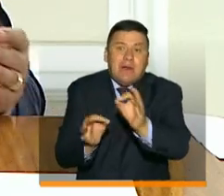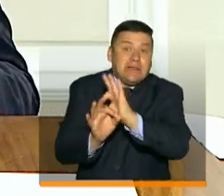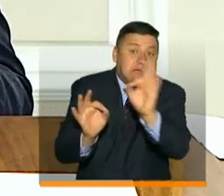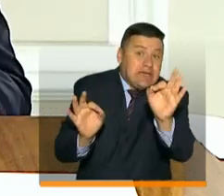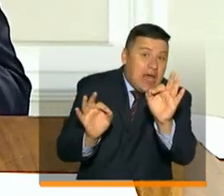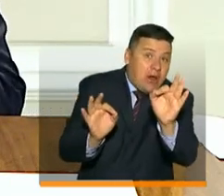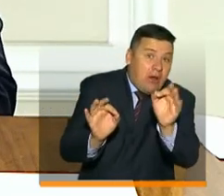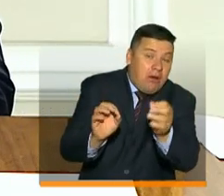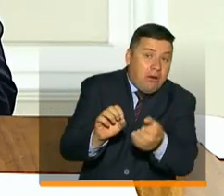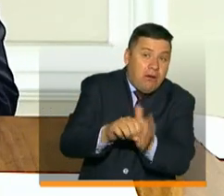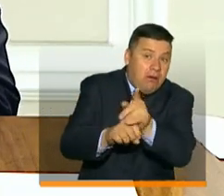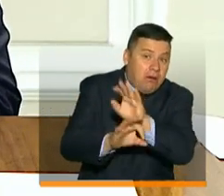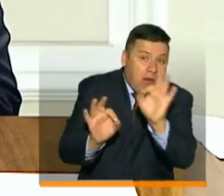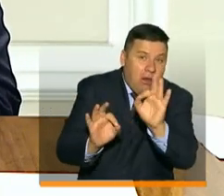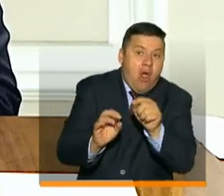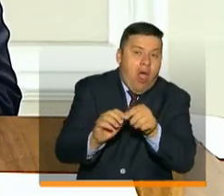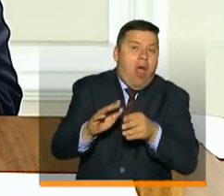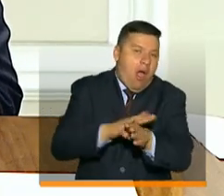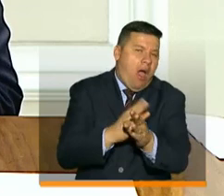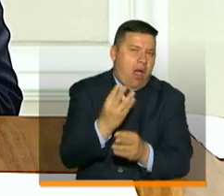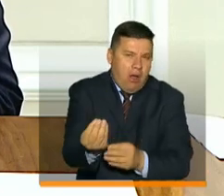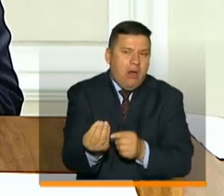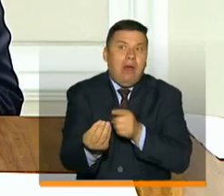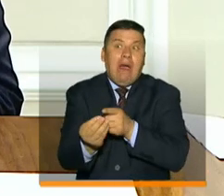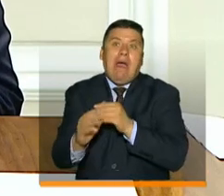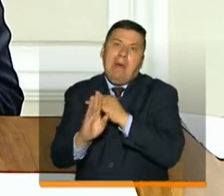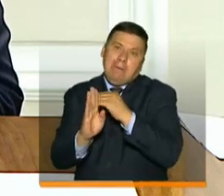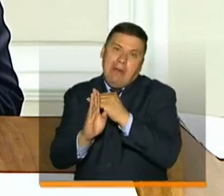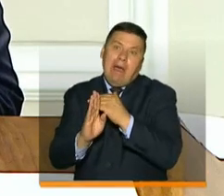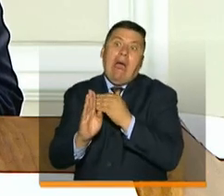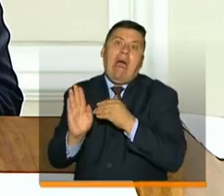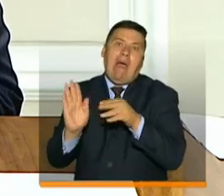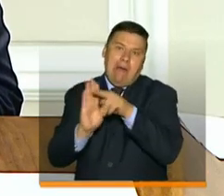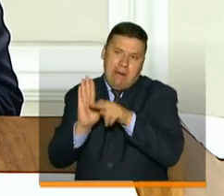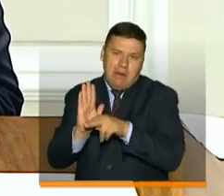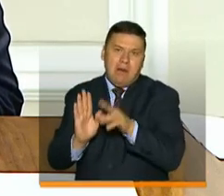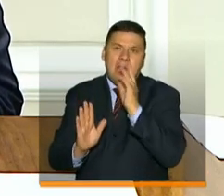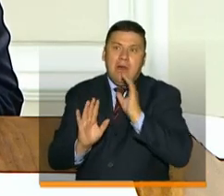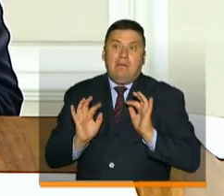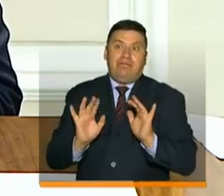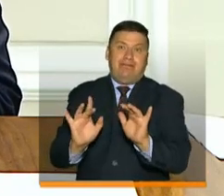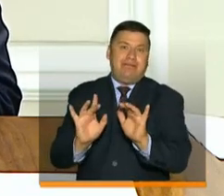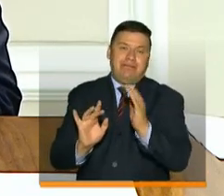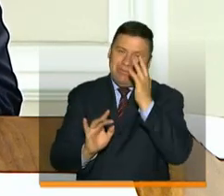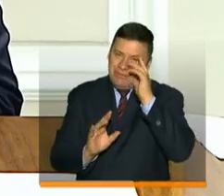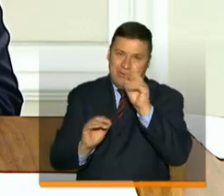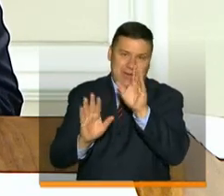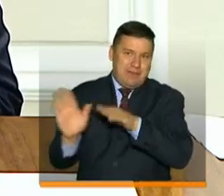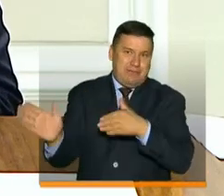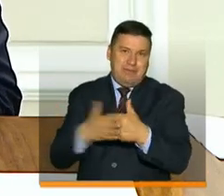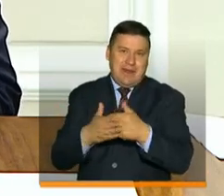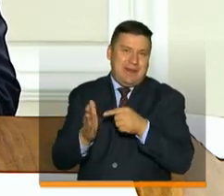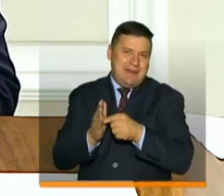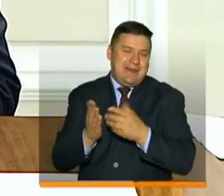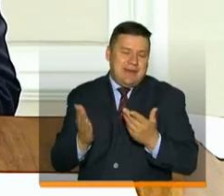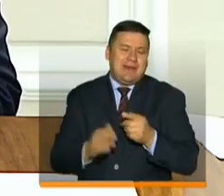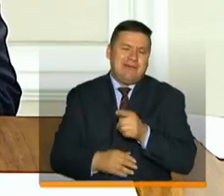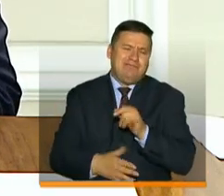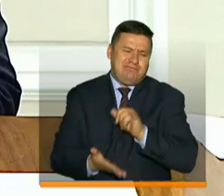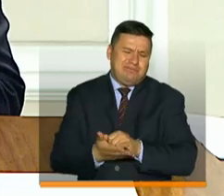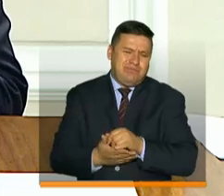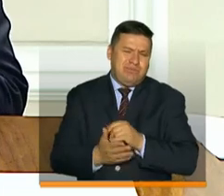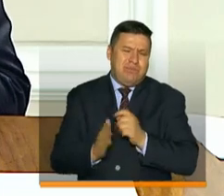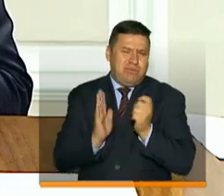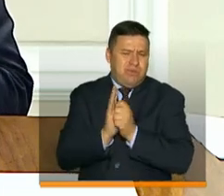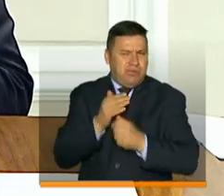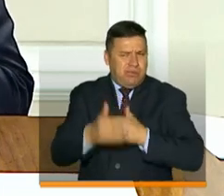afectación, baja, mediana y también alta afectación, donde hemos también hablado del tema de las aglomeraciones, de las prevenciones de las aglomeraciones y donde